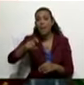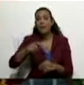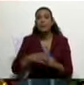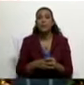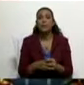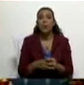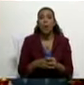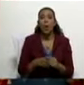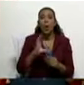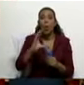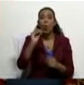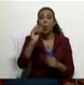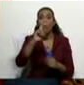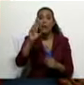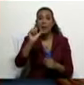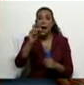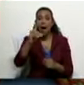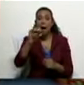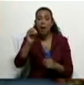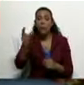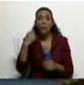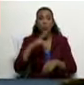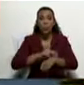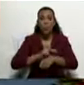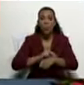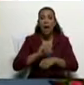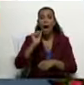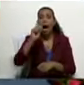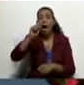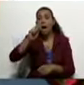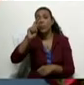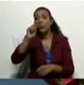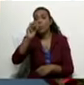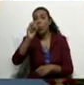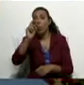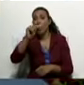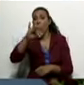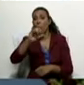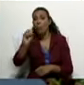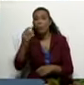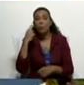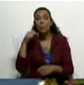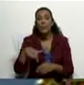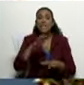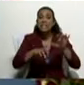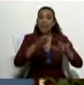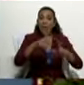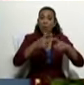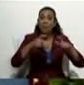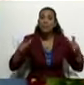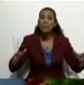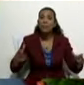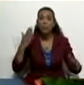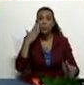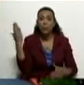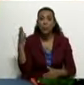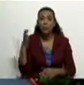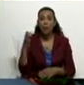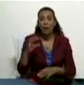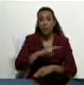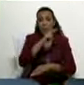Rector Conrado Pérez. Doctor Antonio Meneses Rodríguez, secretario general del